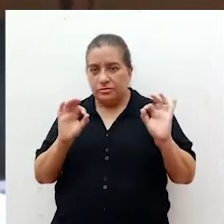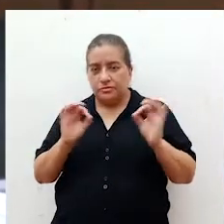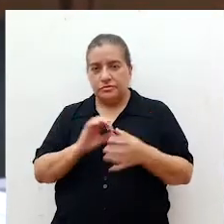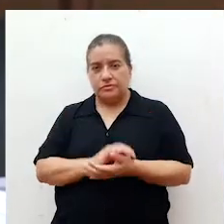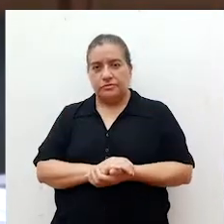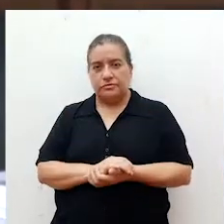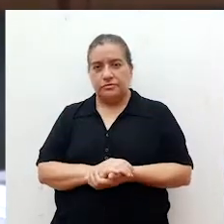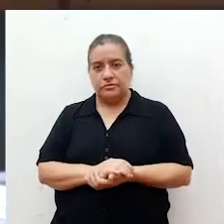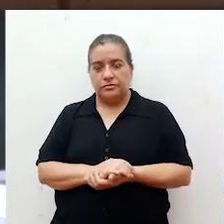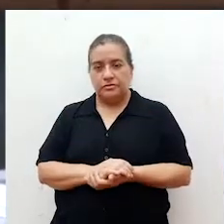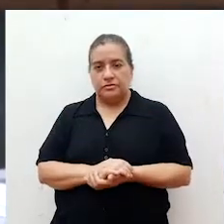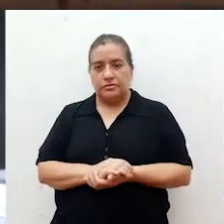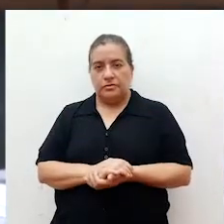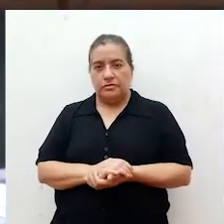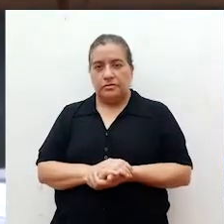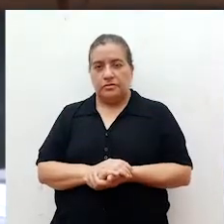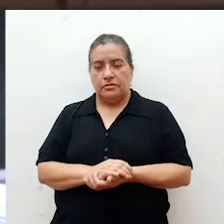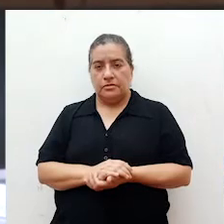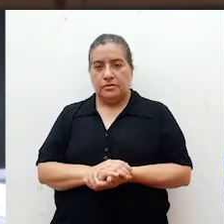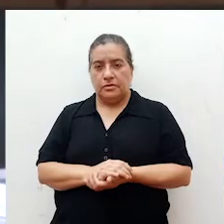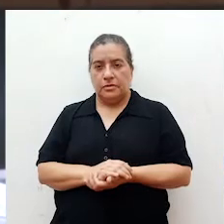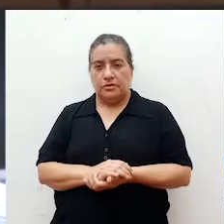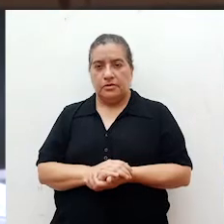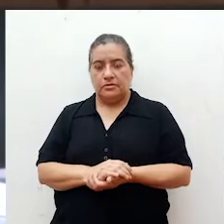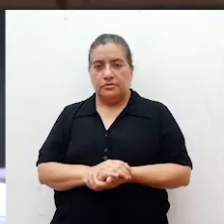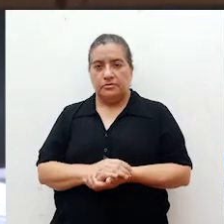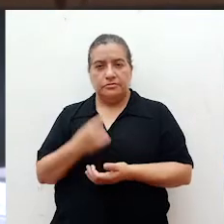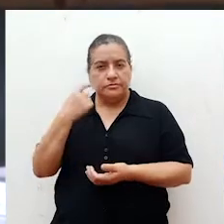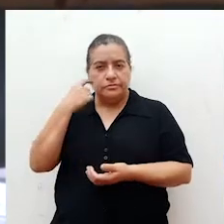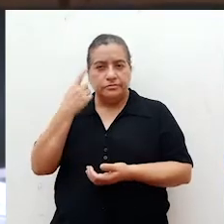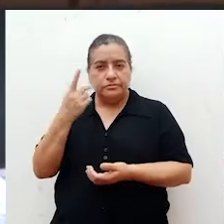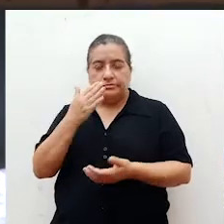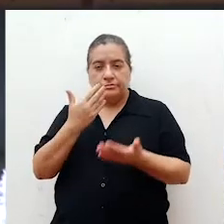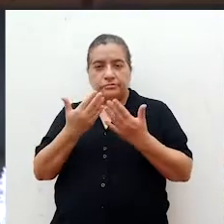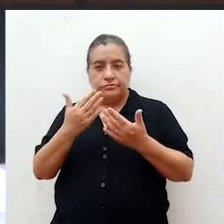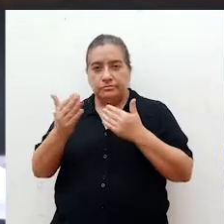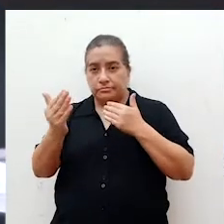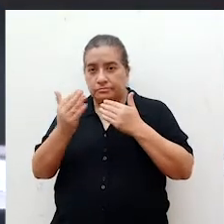se está escuchando, no se está escuchando muy bien por acá.